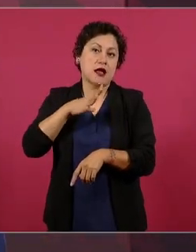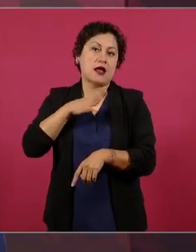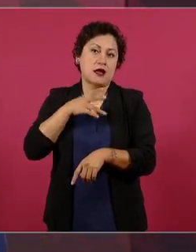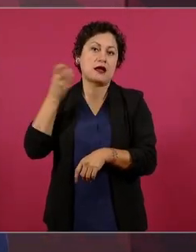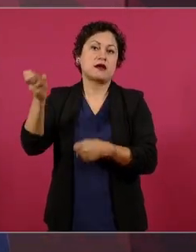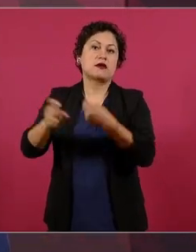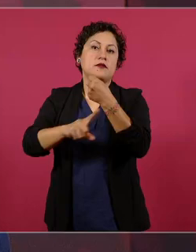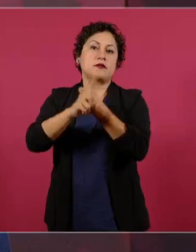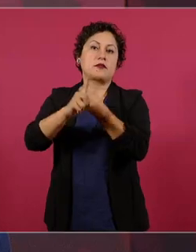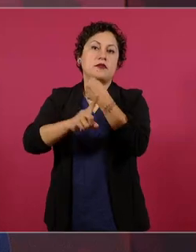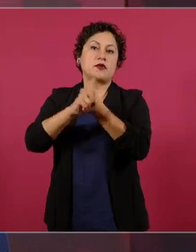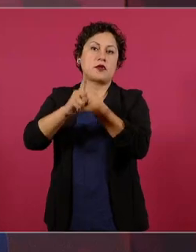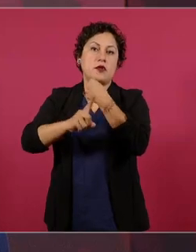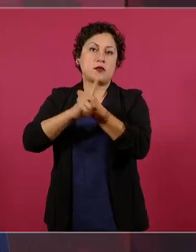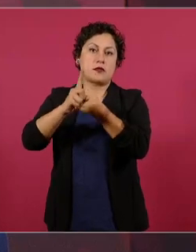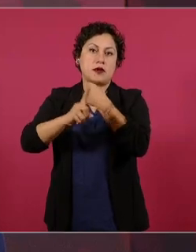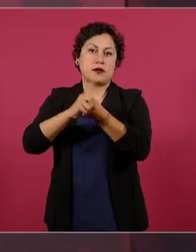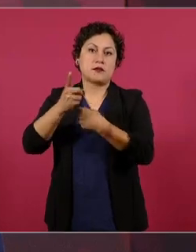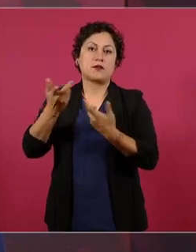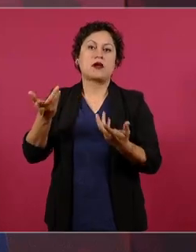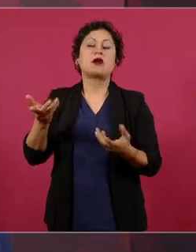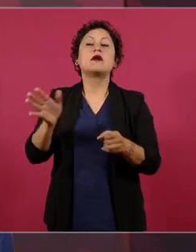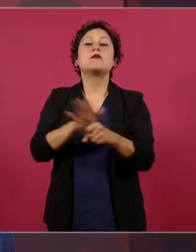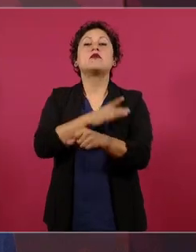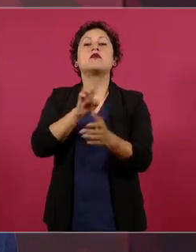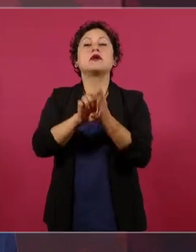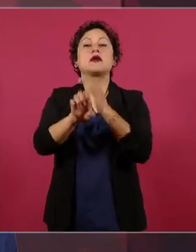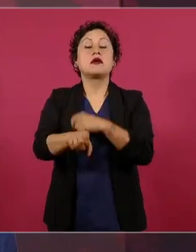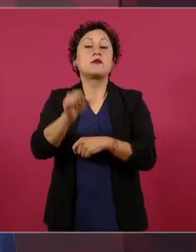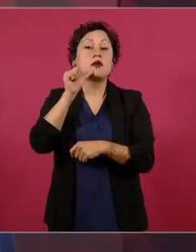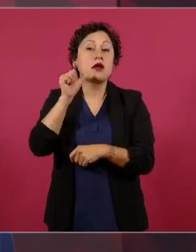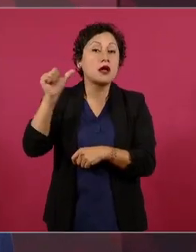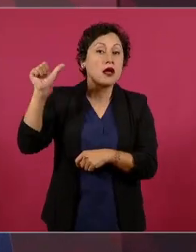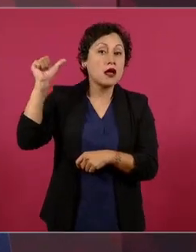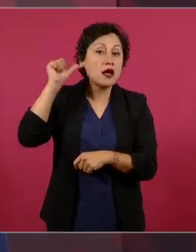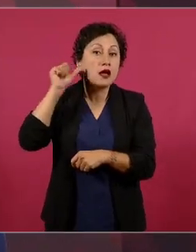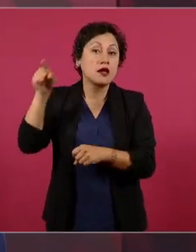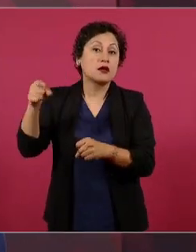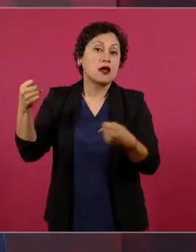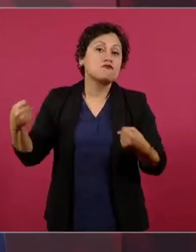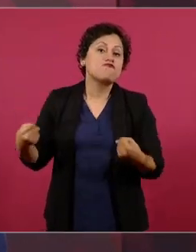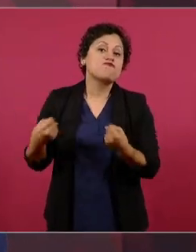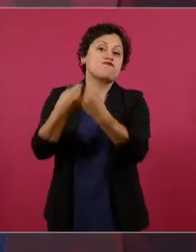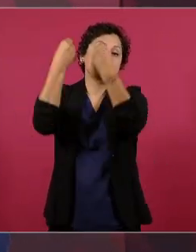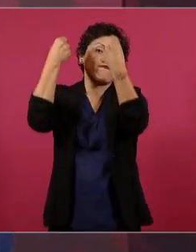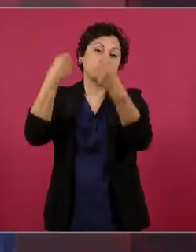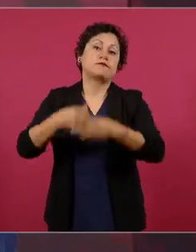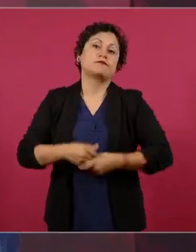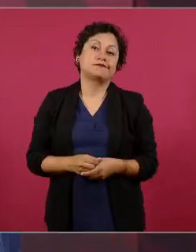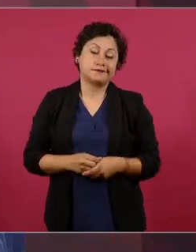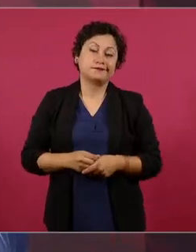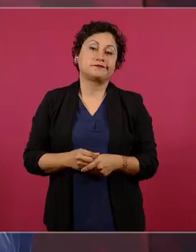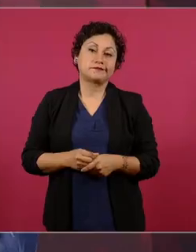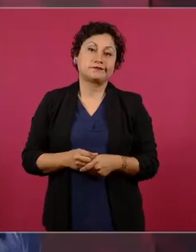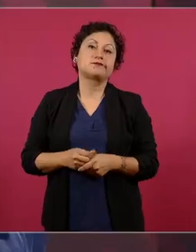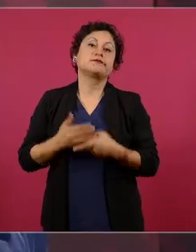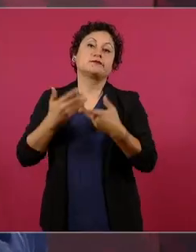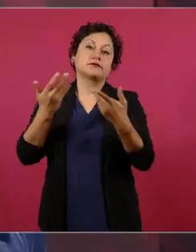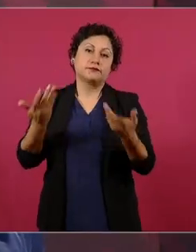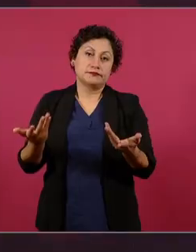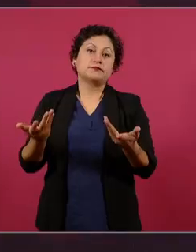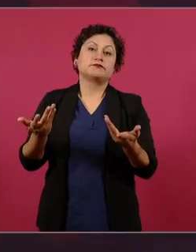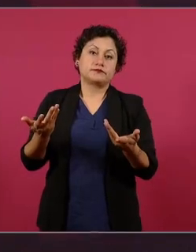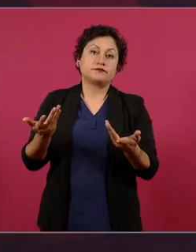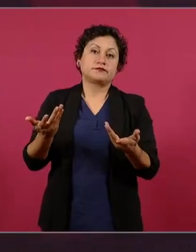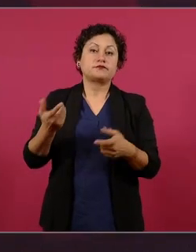problema, ayer hubo un enfrentamiento. Entonces llamo a los miembros de las